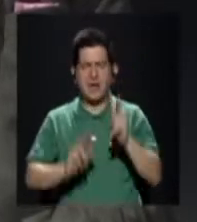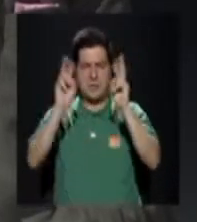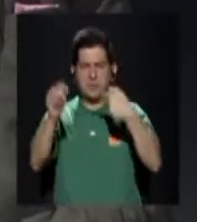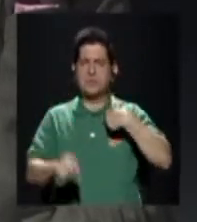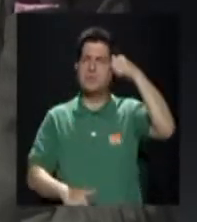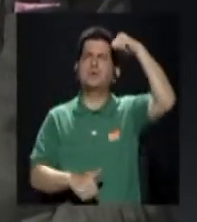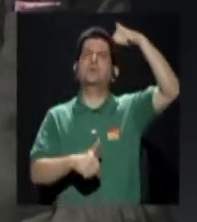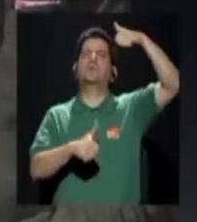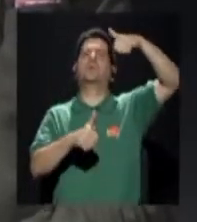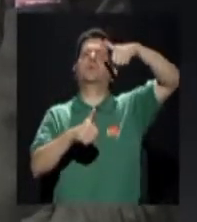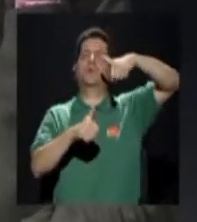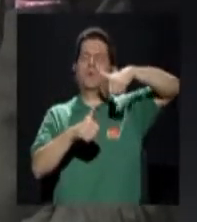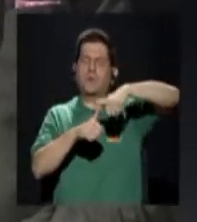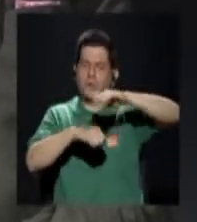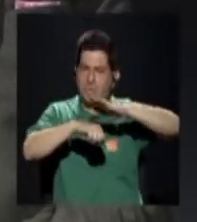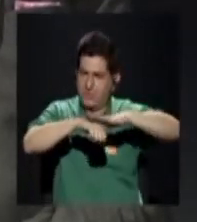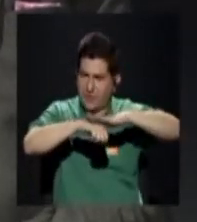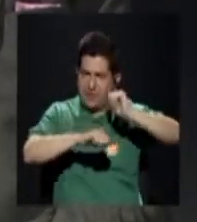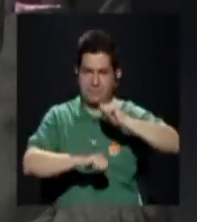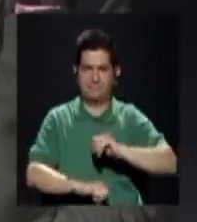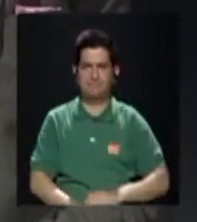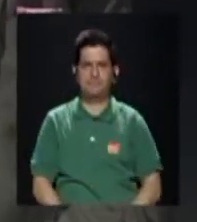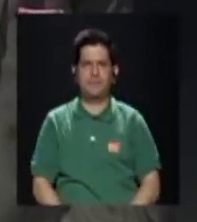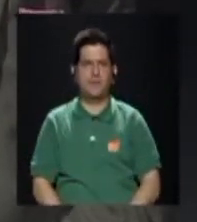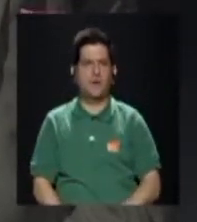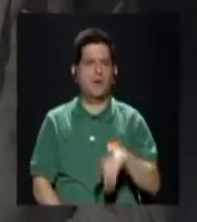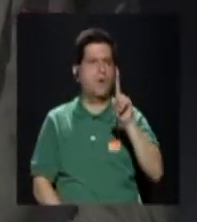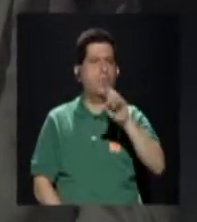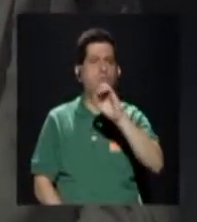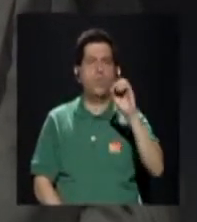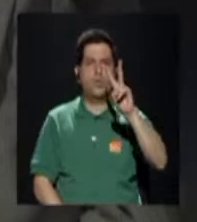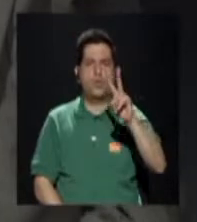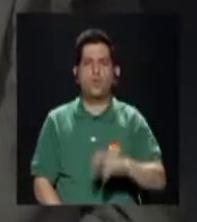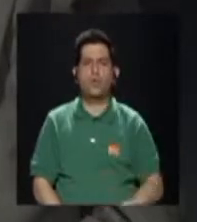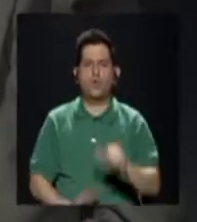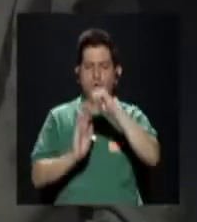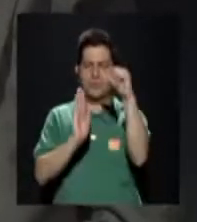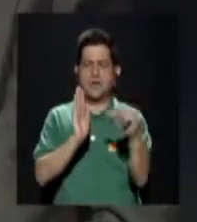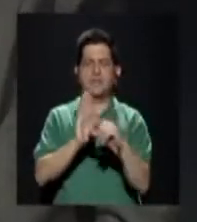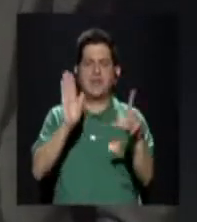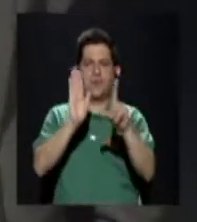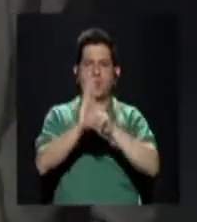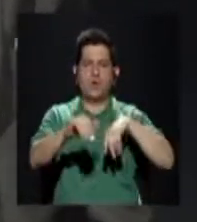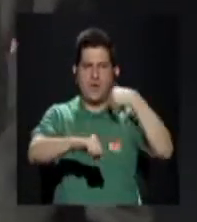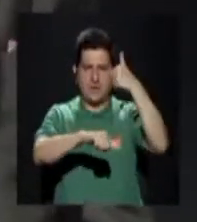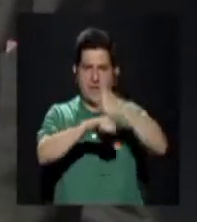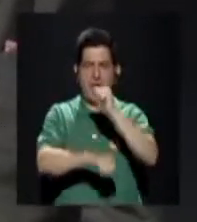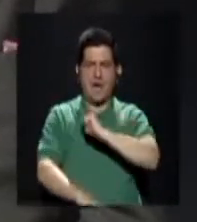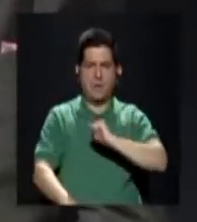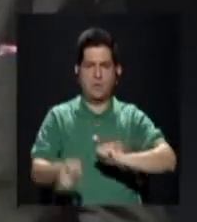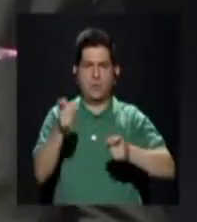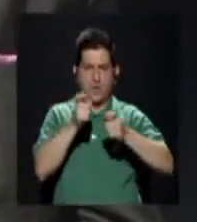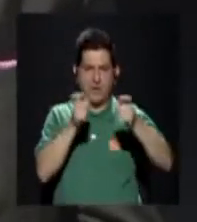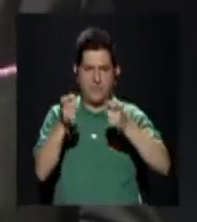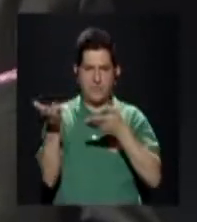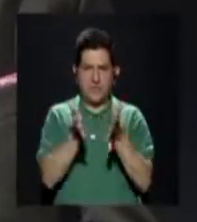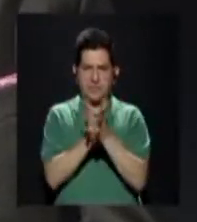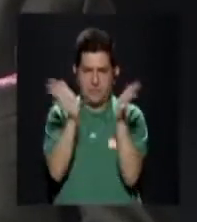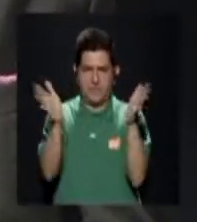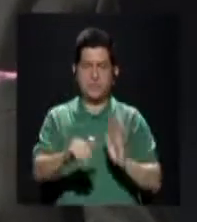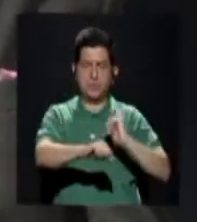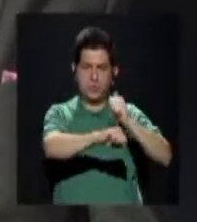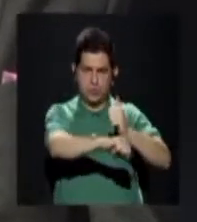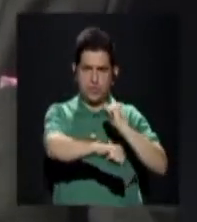vino a la memoria. Hay 1 o 2 artículos en la ley de creación de la ARECEP, la autoridad que nos fija